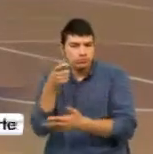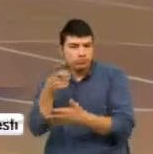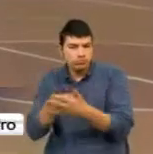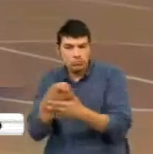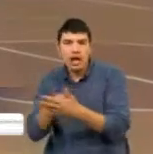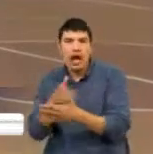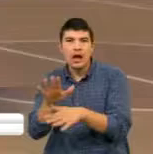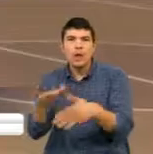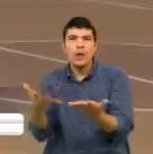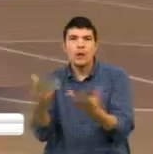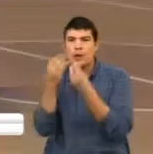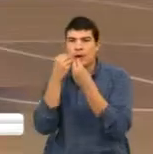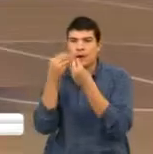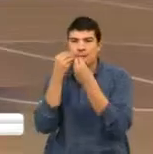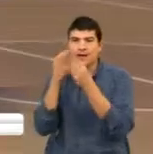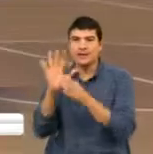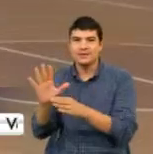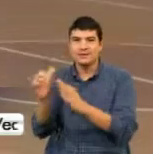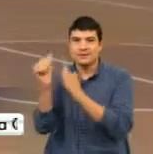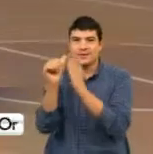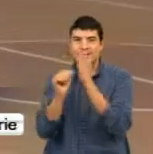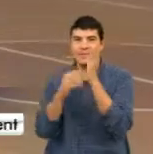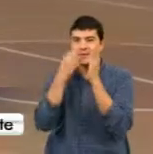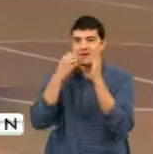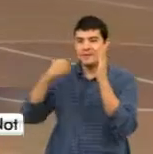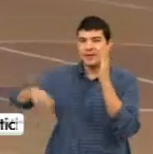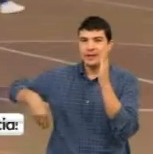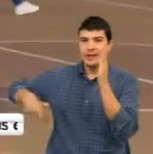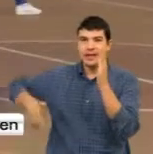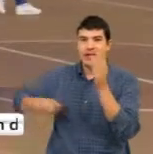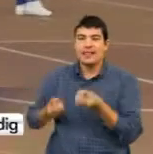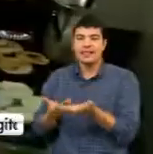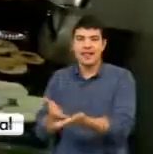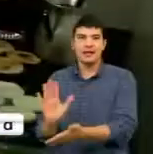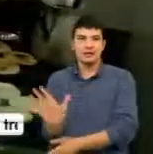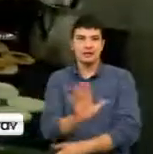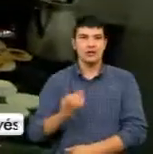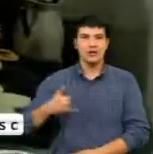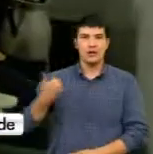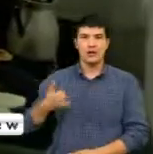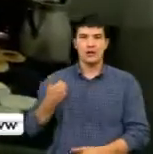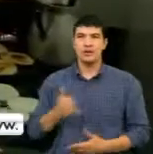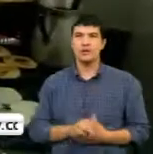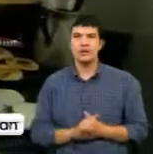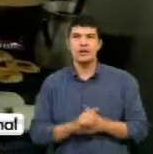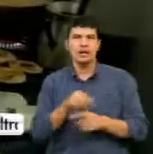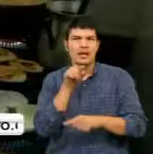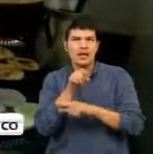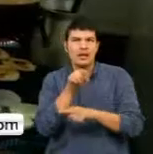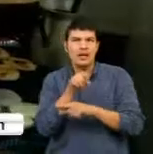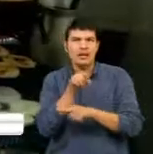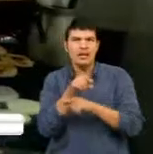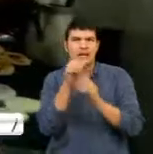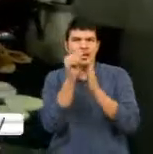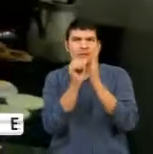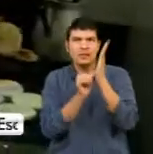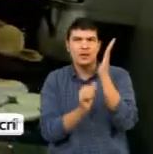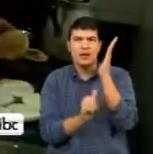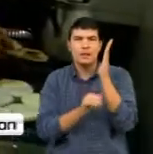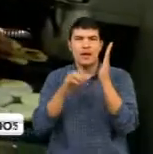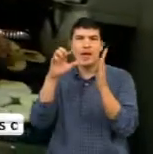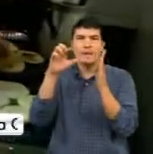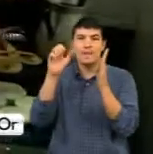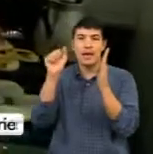se encuentra el alimento que les he entregado a estos jóvenes. Ante las críticas recibidas sobre el programa PAE,